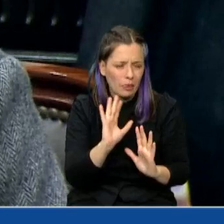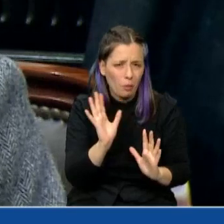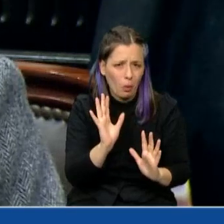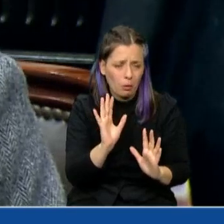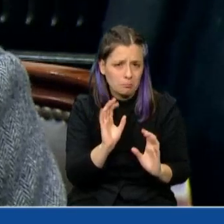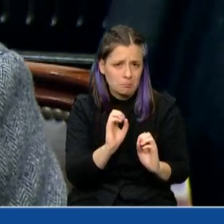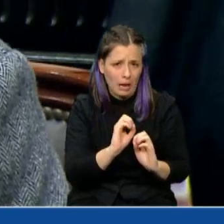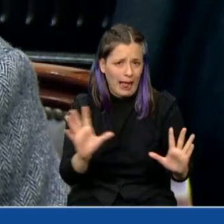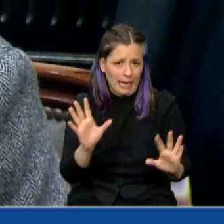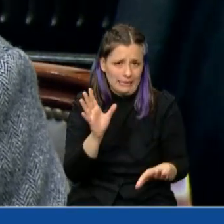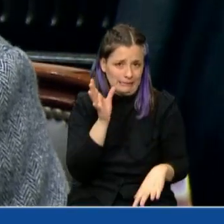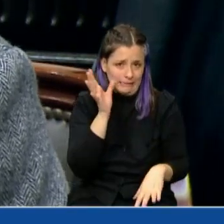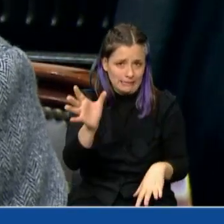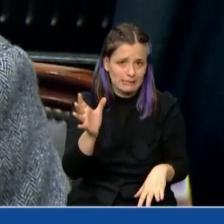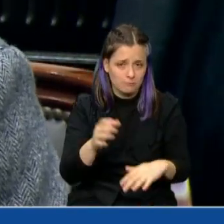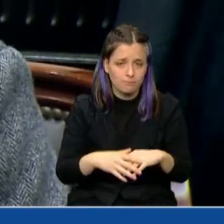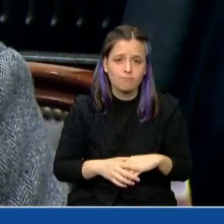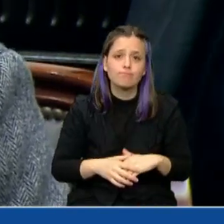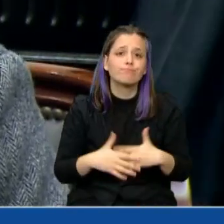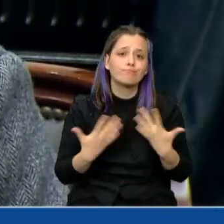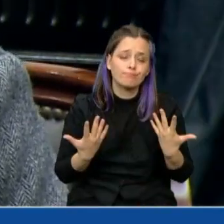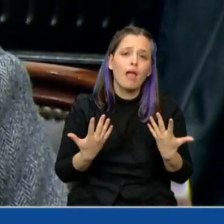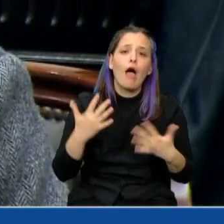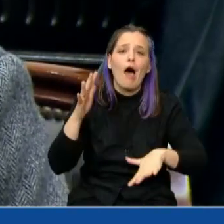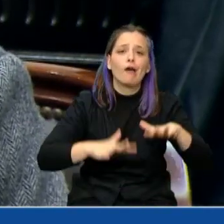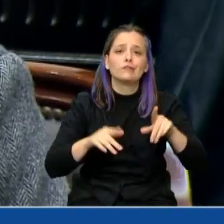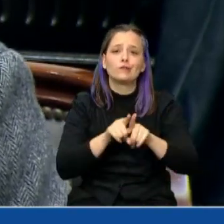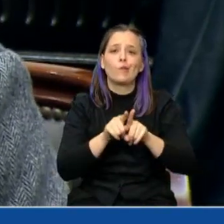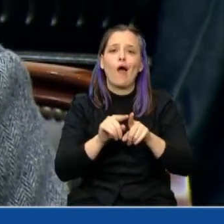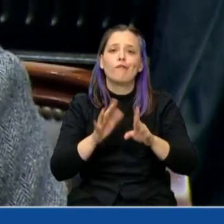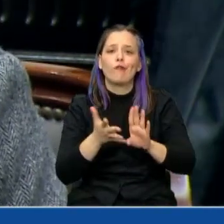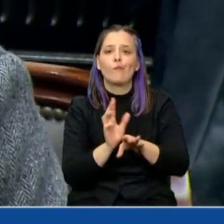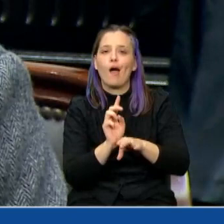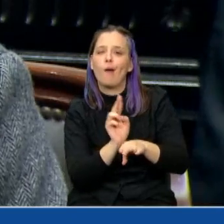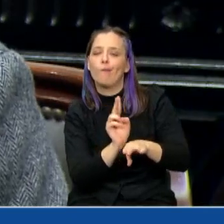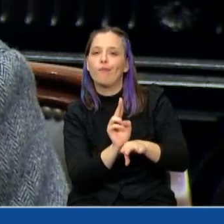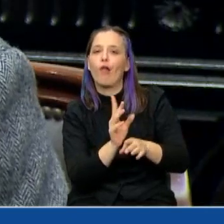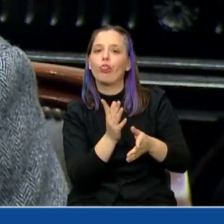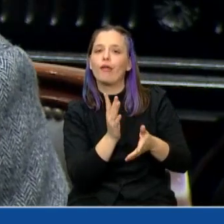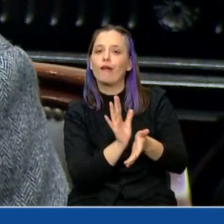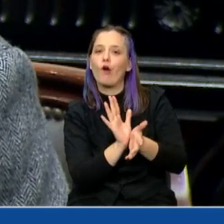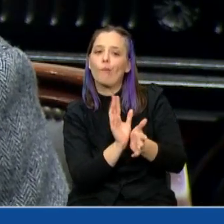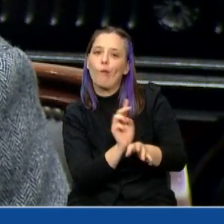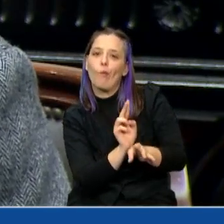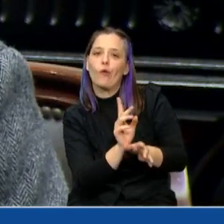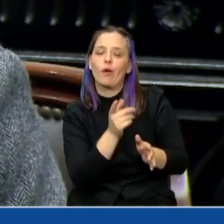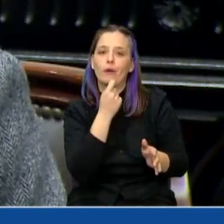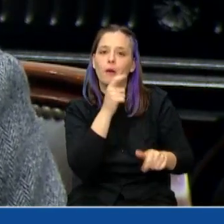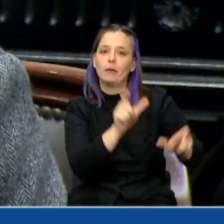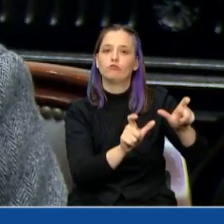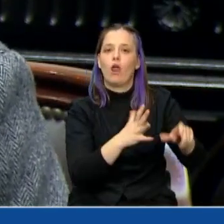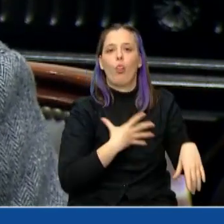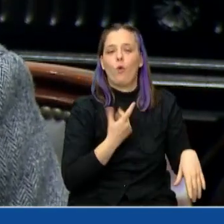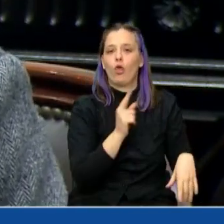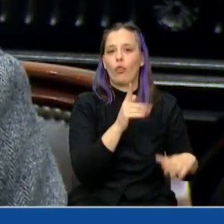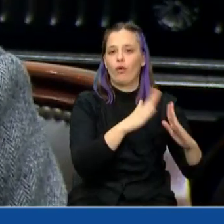siendo perjudicial. A veces porque se intenta proteger en demasía a los